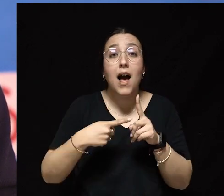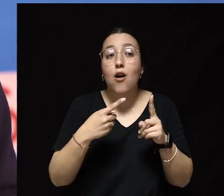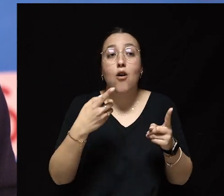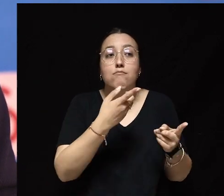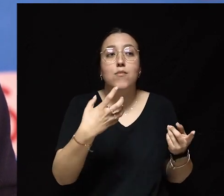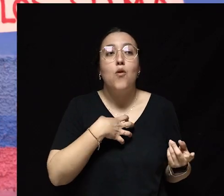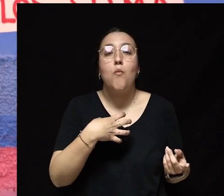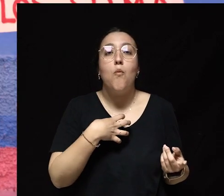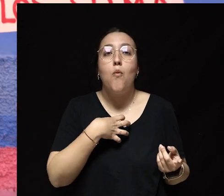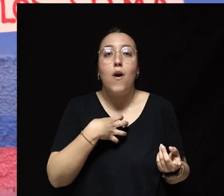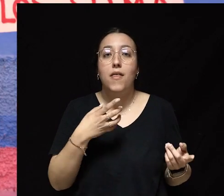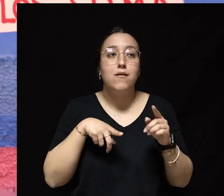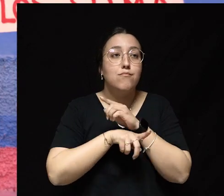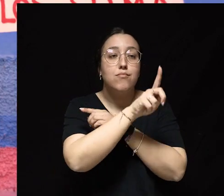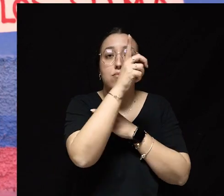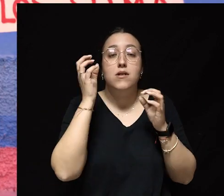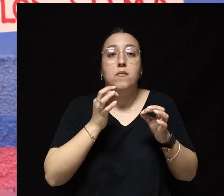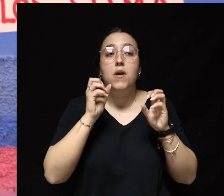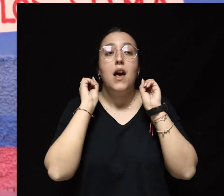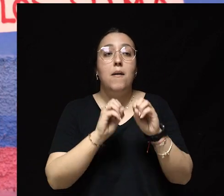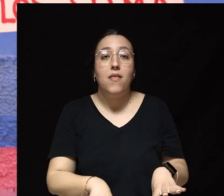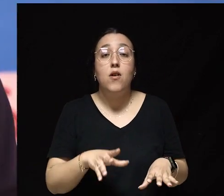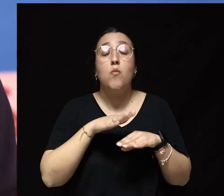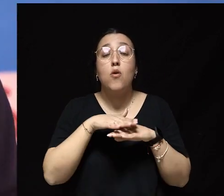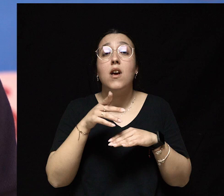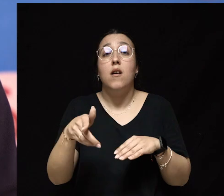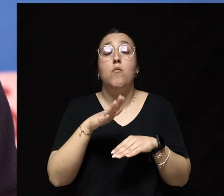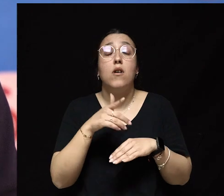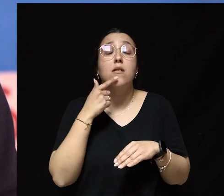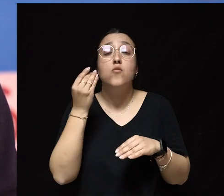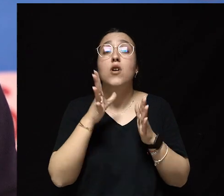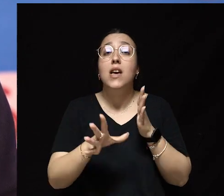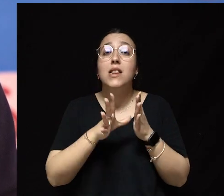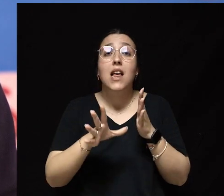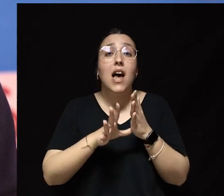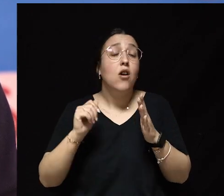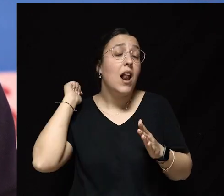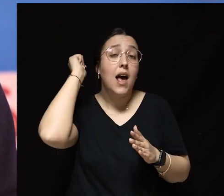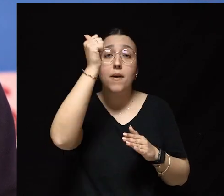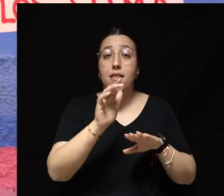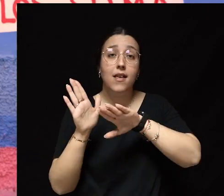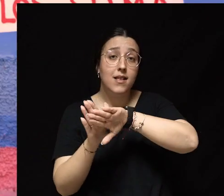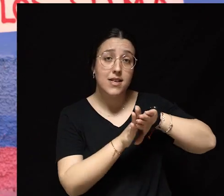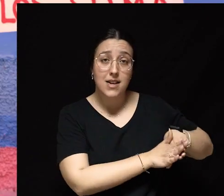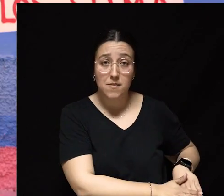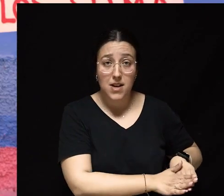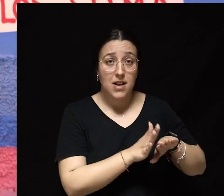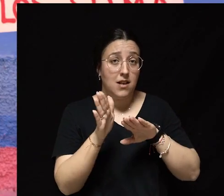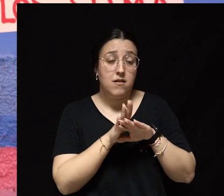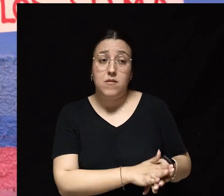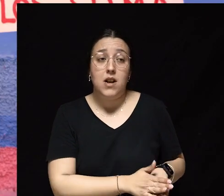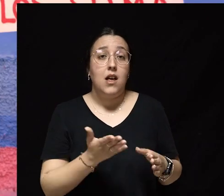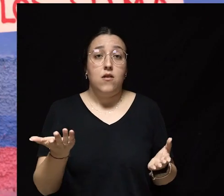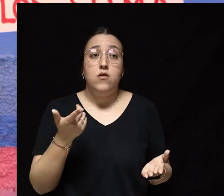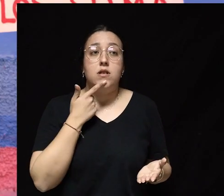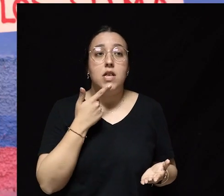ser talentos, pues se le niega, de alguna manera se le niega. El gitano siempre ha estado discriminado, ¿vale? Y nos hemos ganado